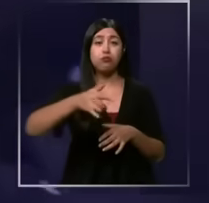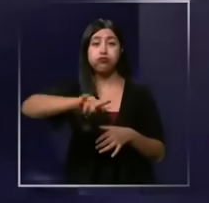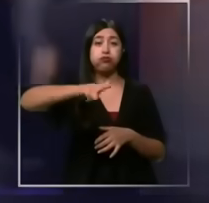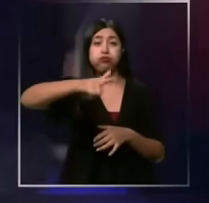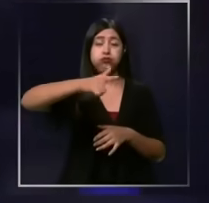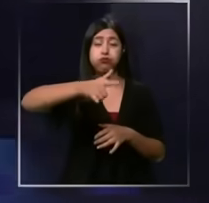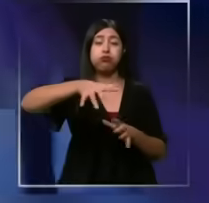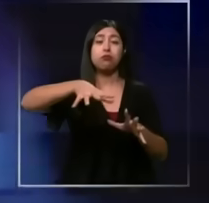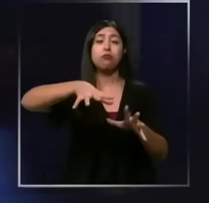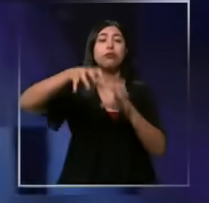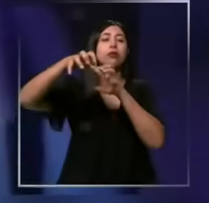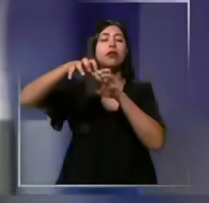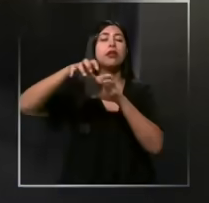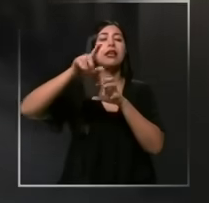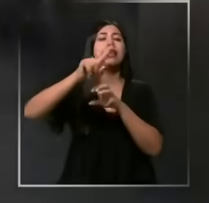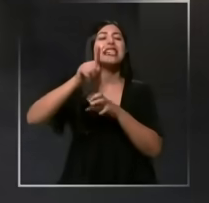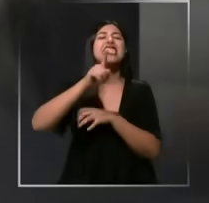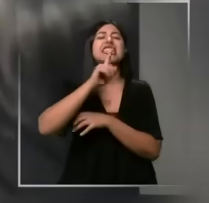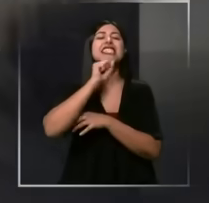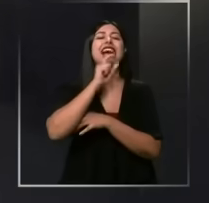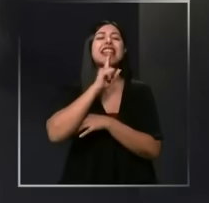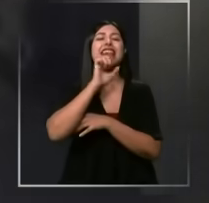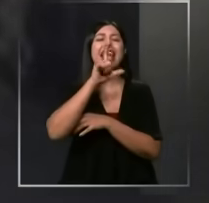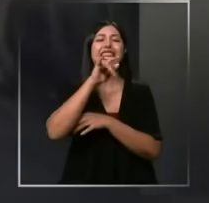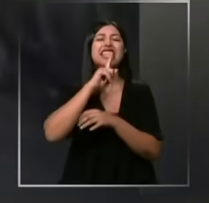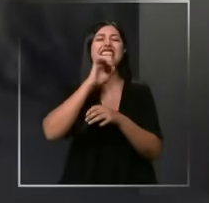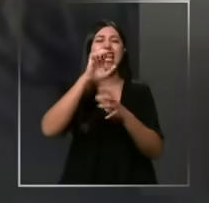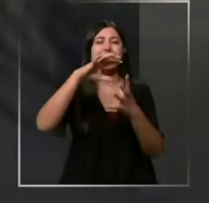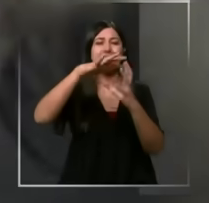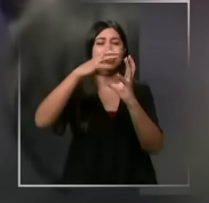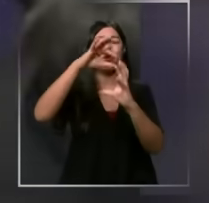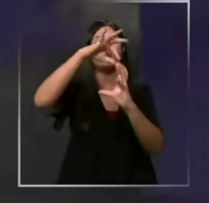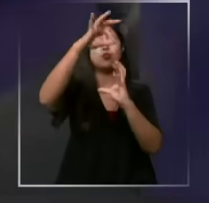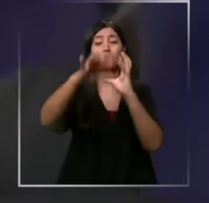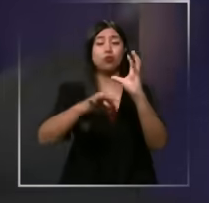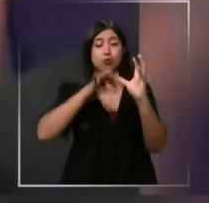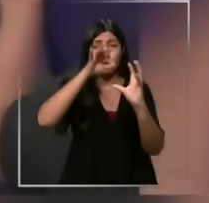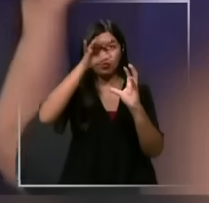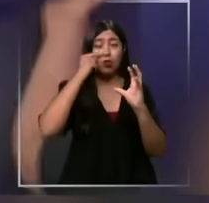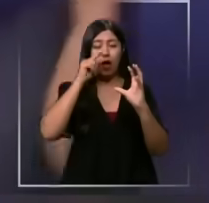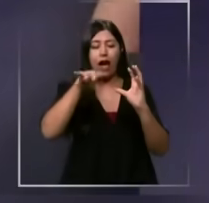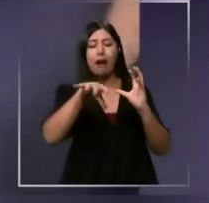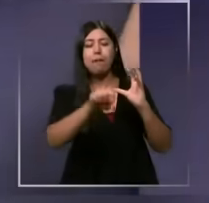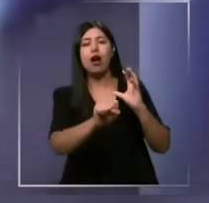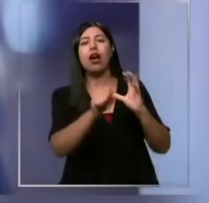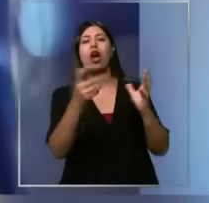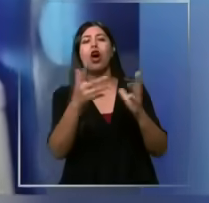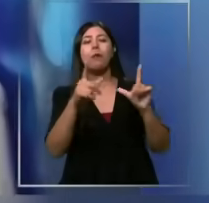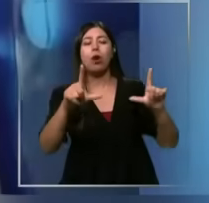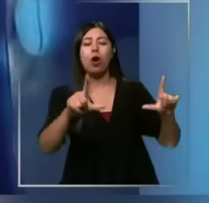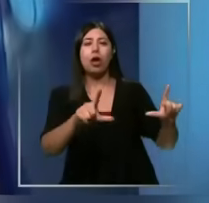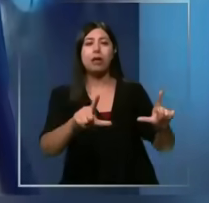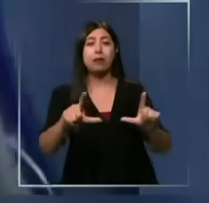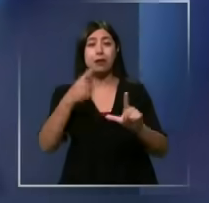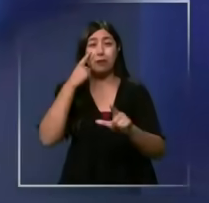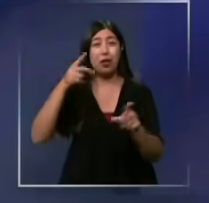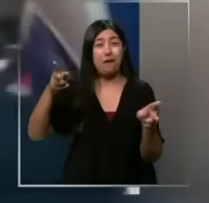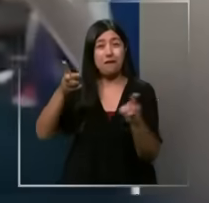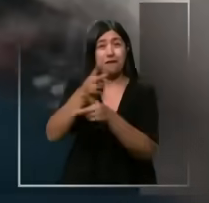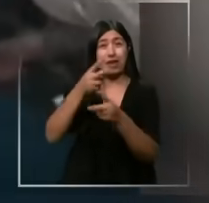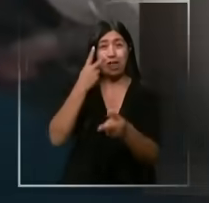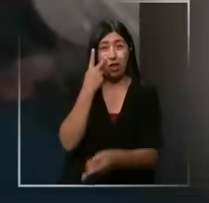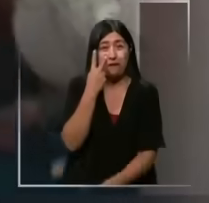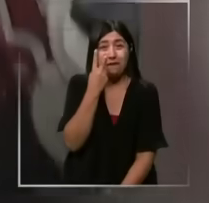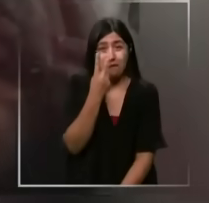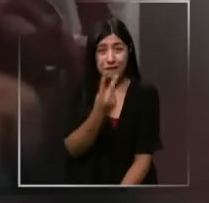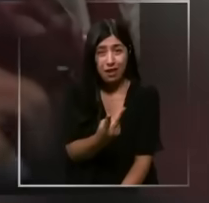los satélites, pero principalmente por imagen. Entonces, estos cambios de dirección del viento no se ven realmente,